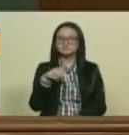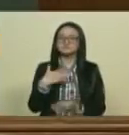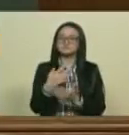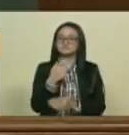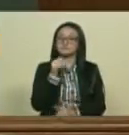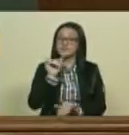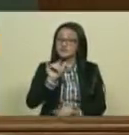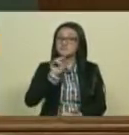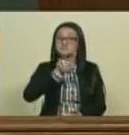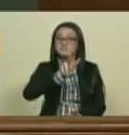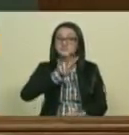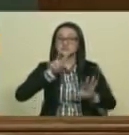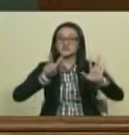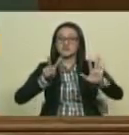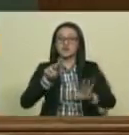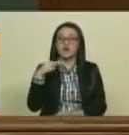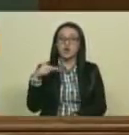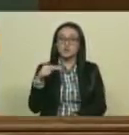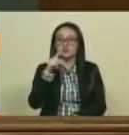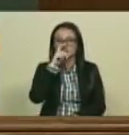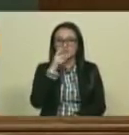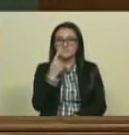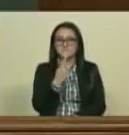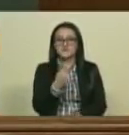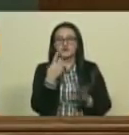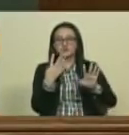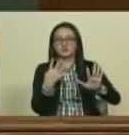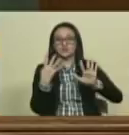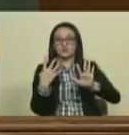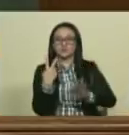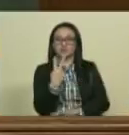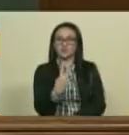27 de noviembre de 1992.